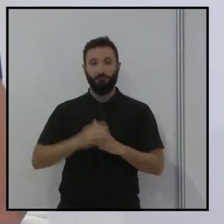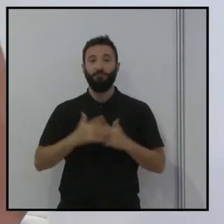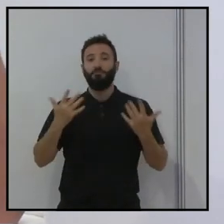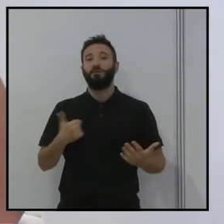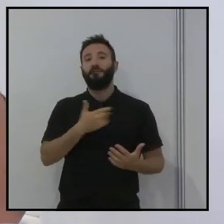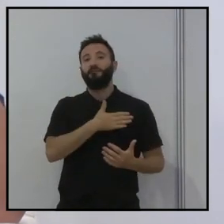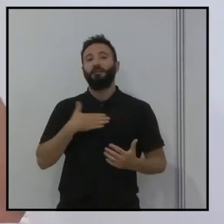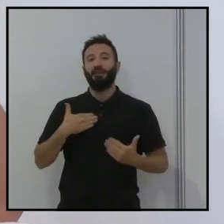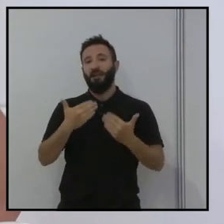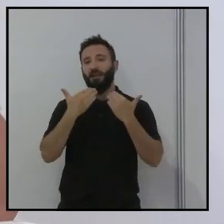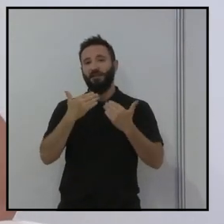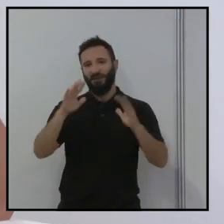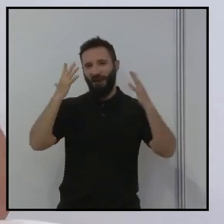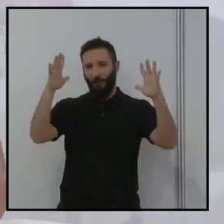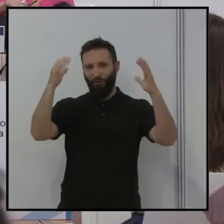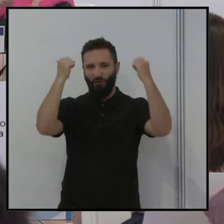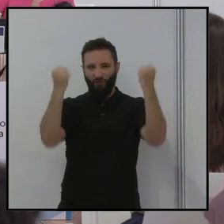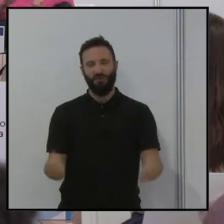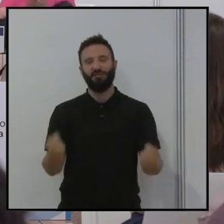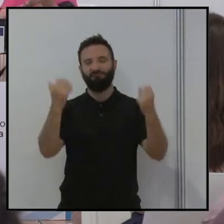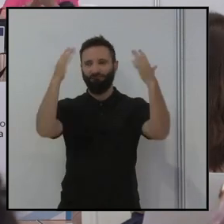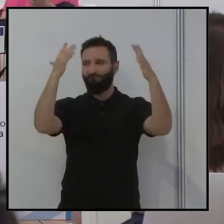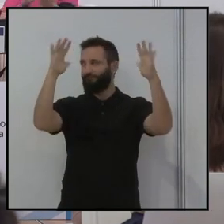gustaría despedirles con un fuerte aplauso. Muchas gracias.